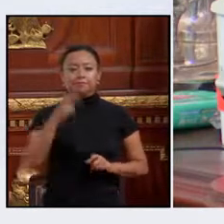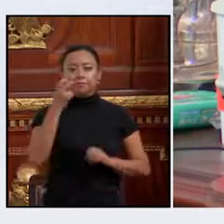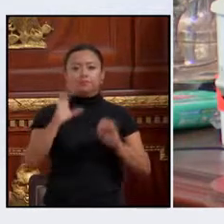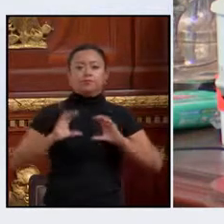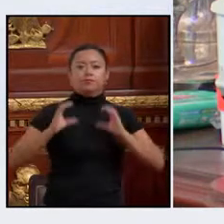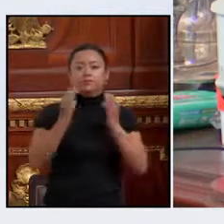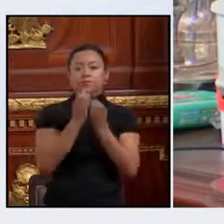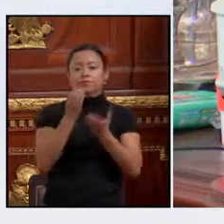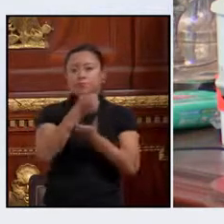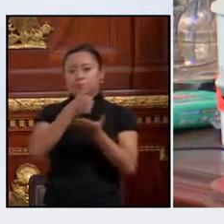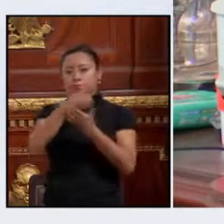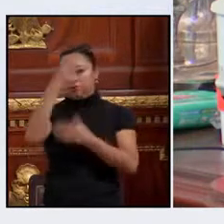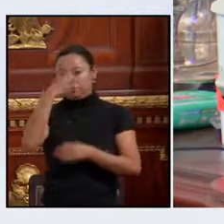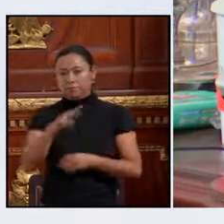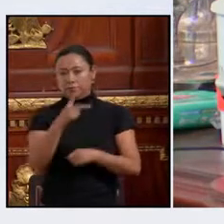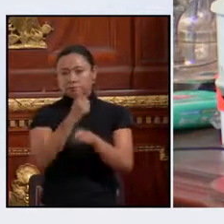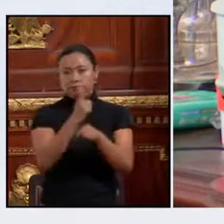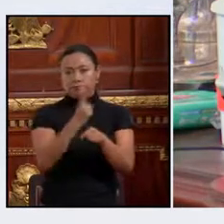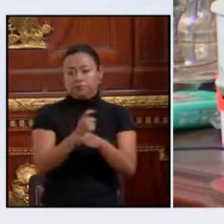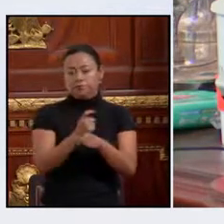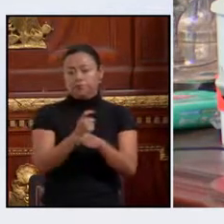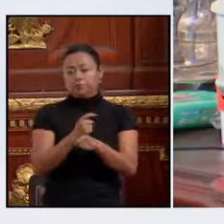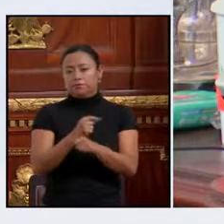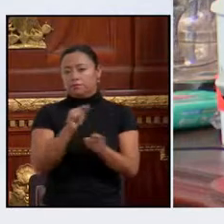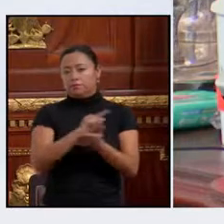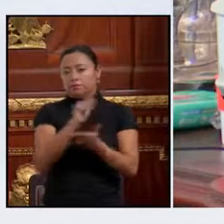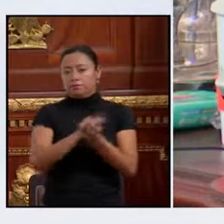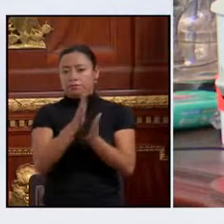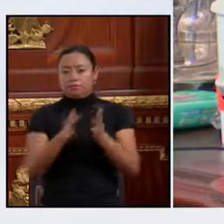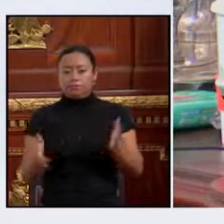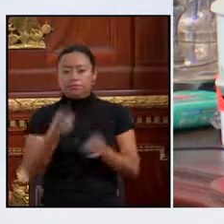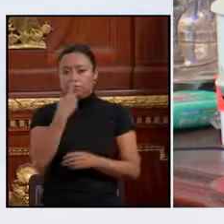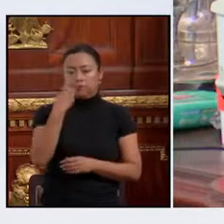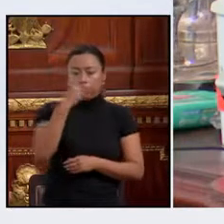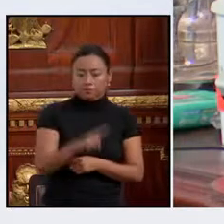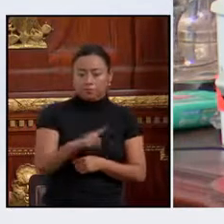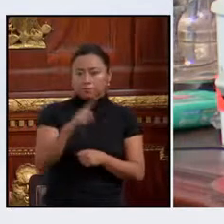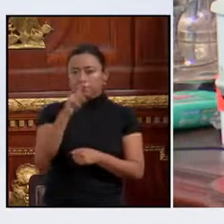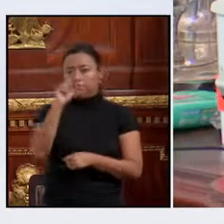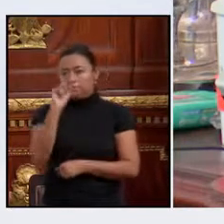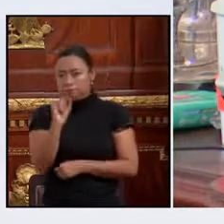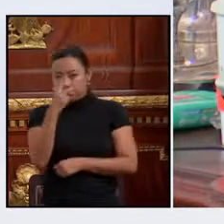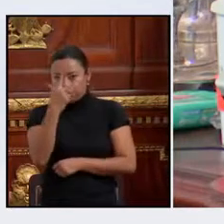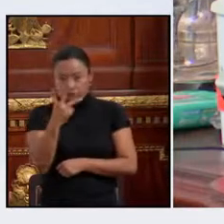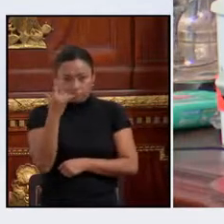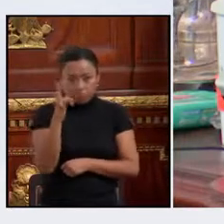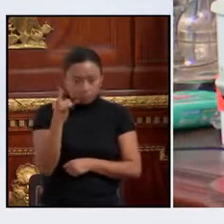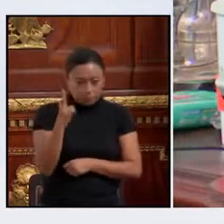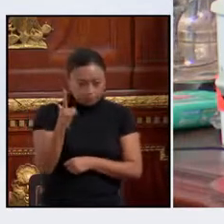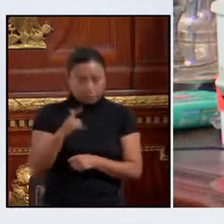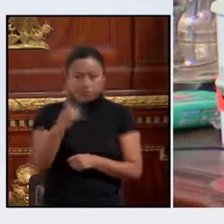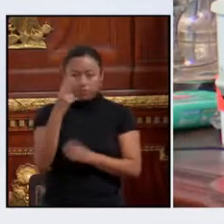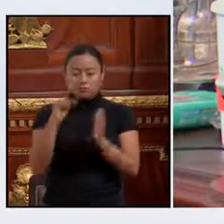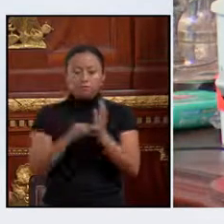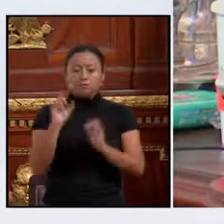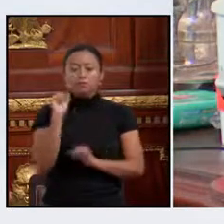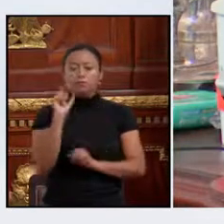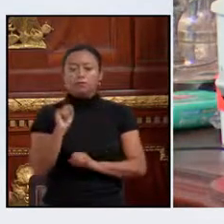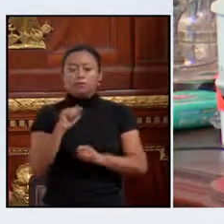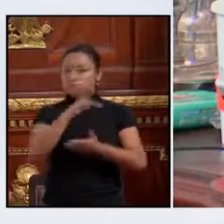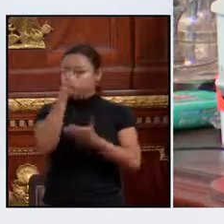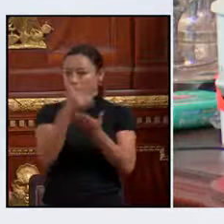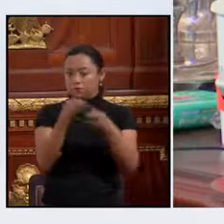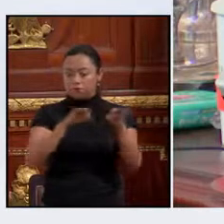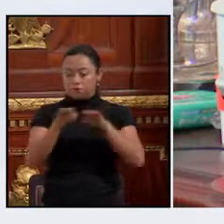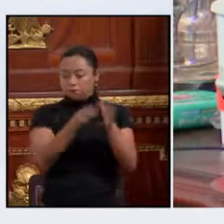primera legislatura, declara el día de hoy, 28 de julio del año 2020, concluidos los trabajos correspondientes al